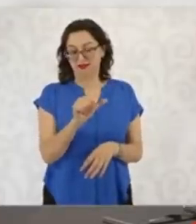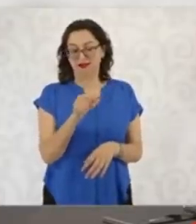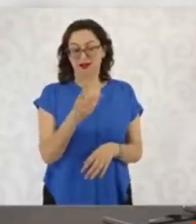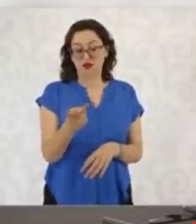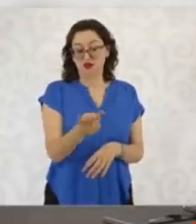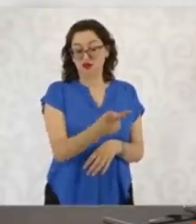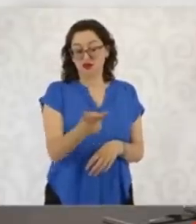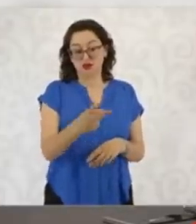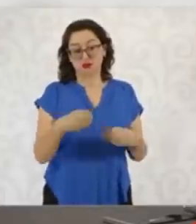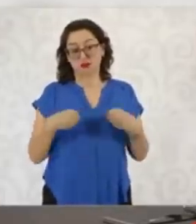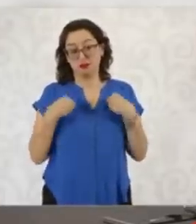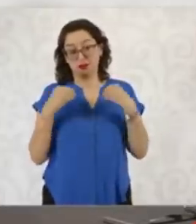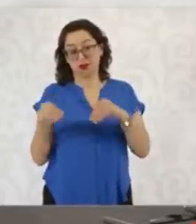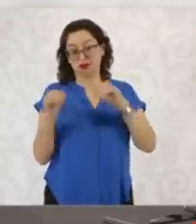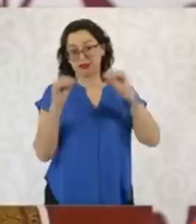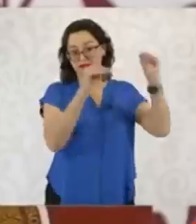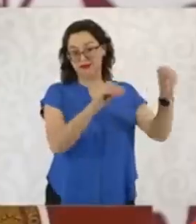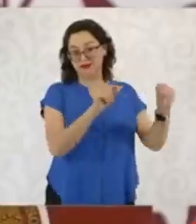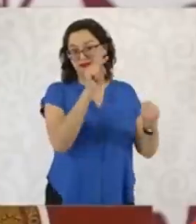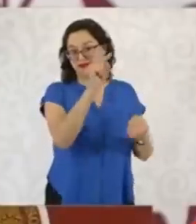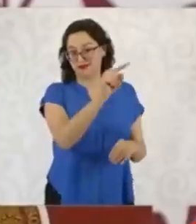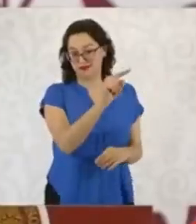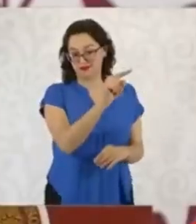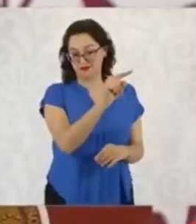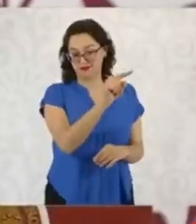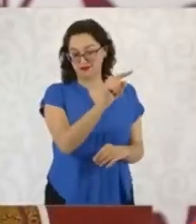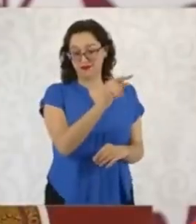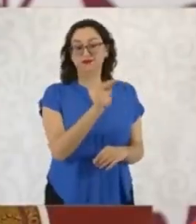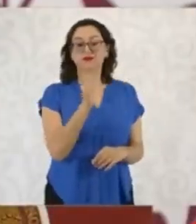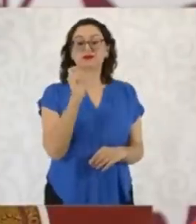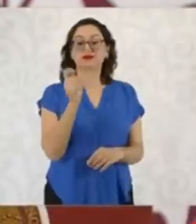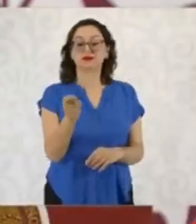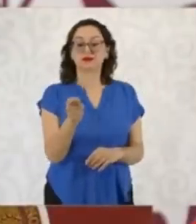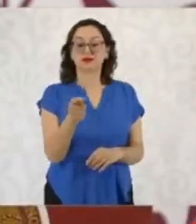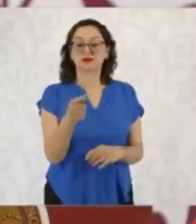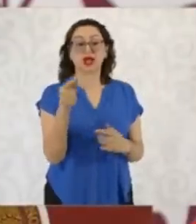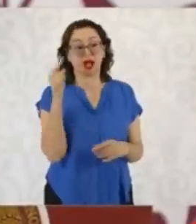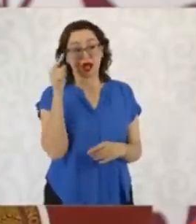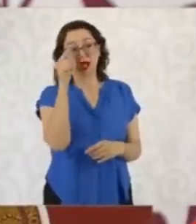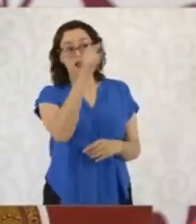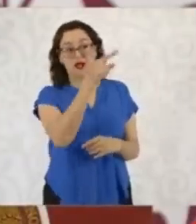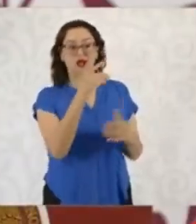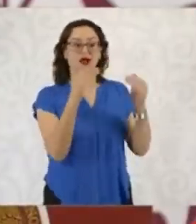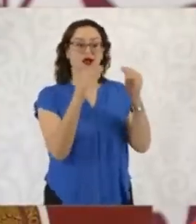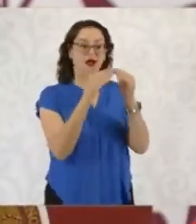el esquema corrupto. Es decir, tenían ahí bienes